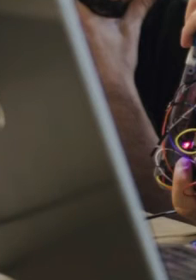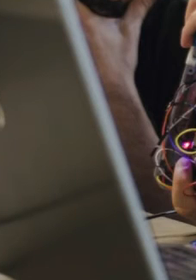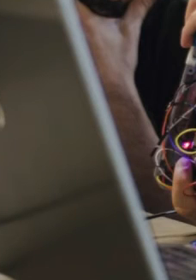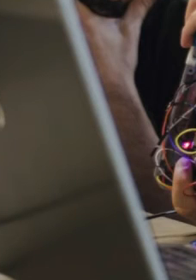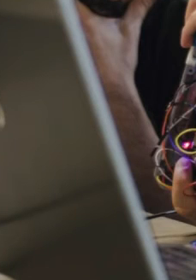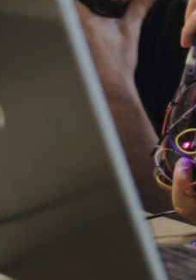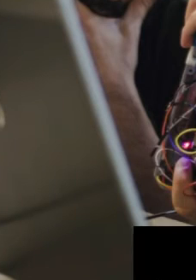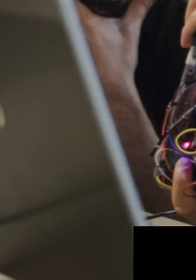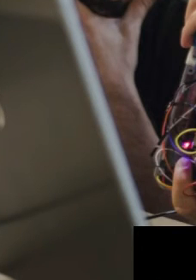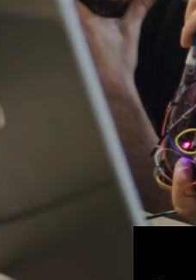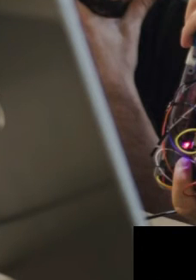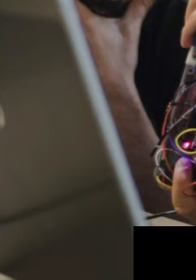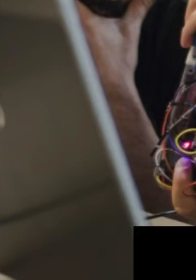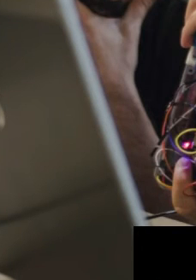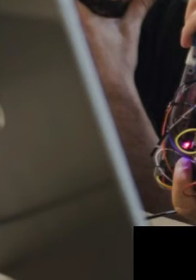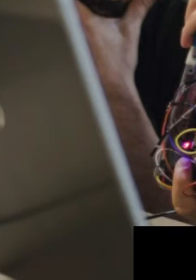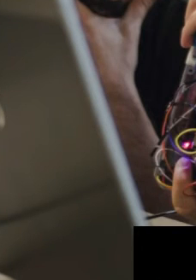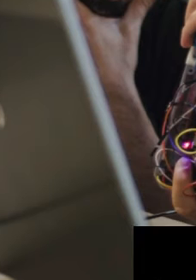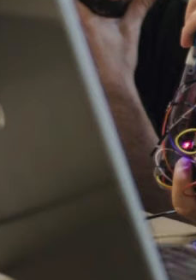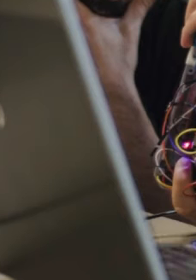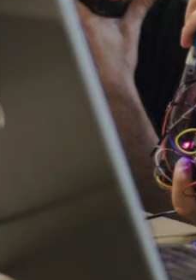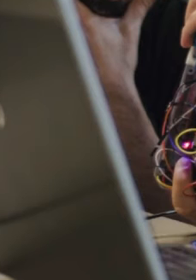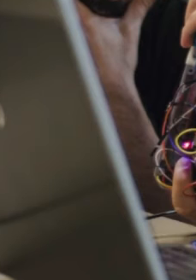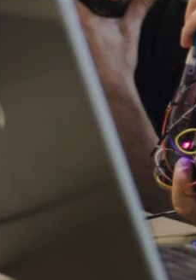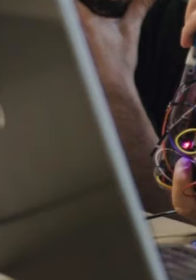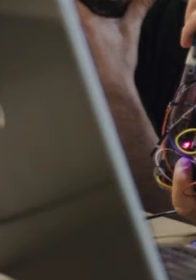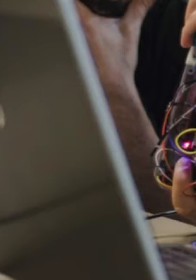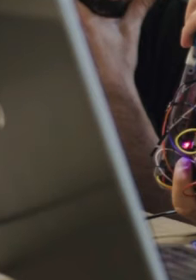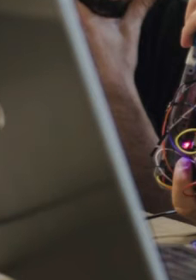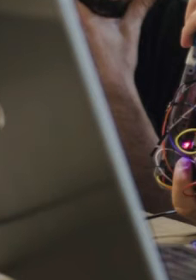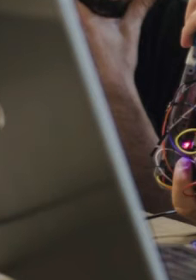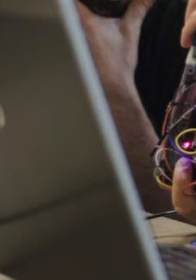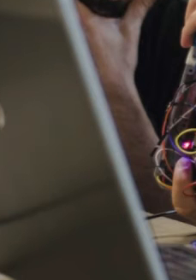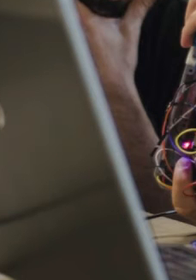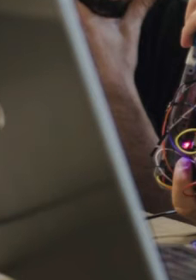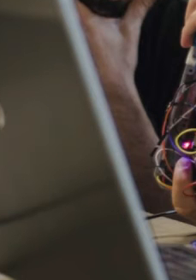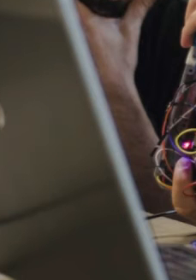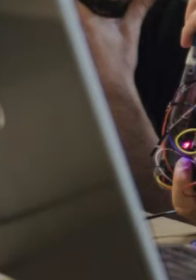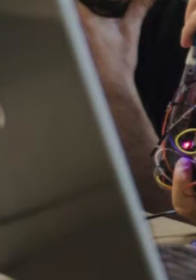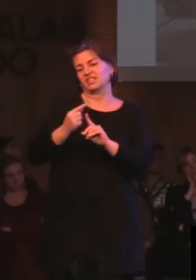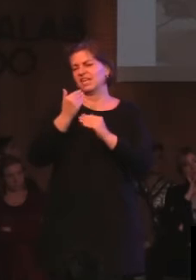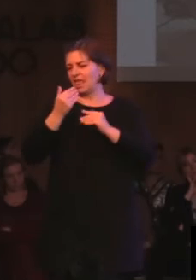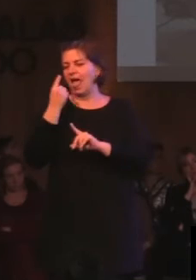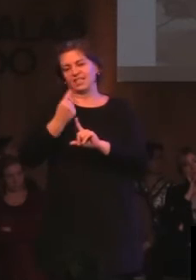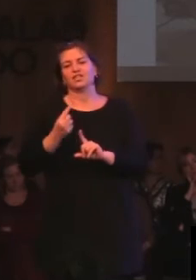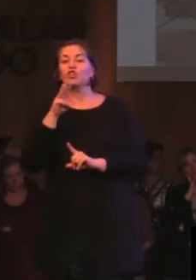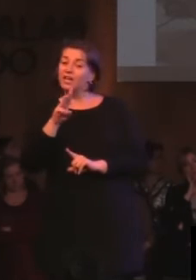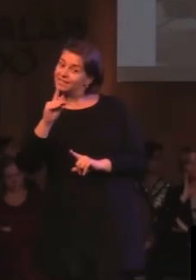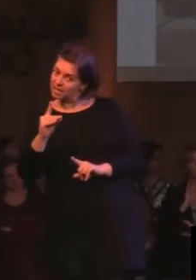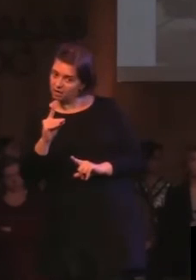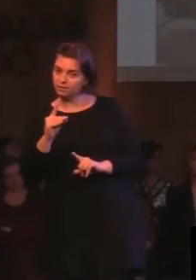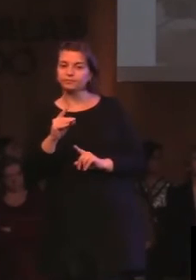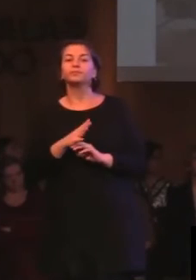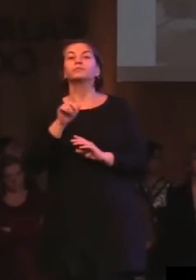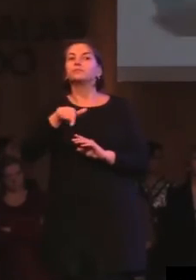pantalla. Este lo rodeamos de una carcasa de plástico realizada por un diseño 3D en el que se metían